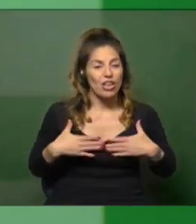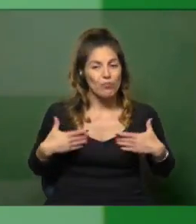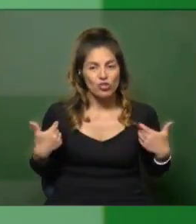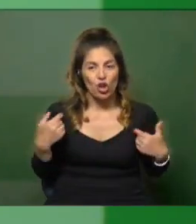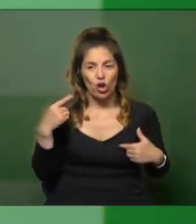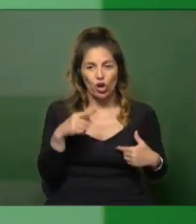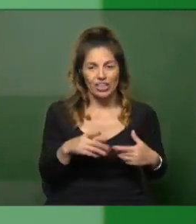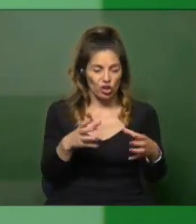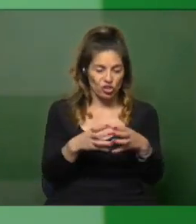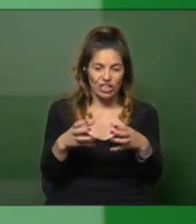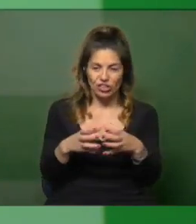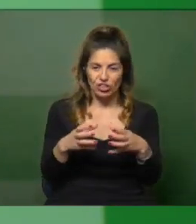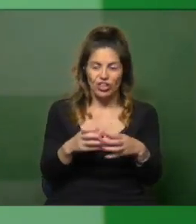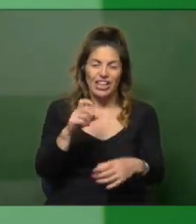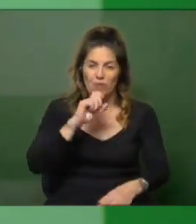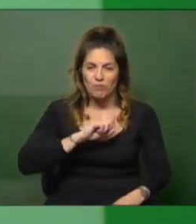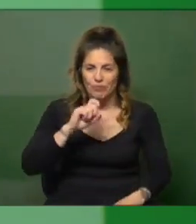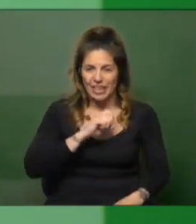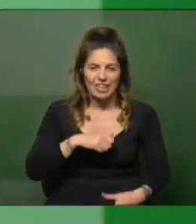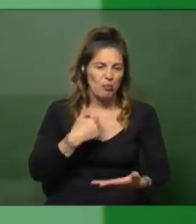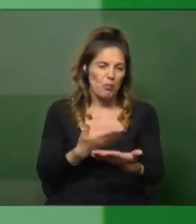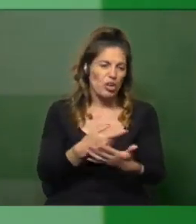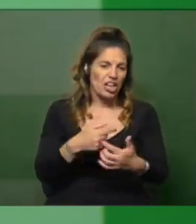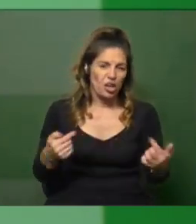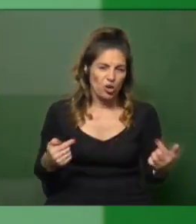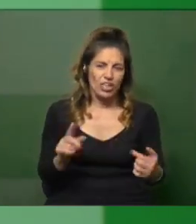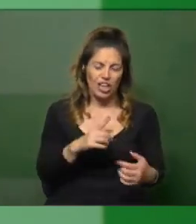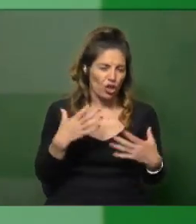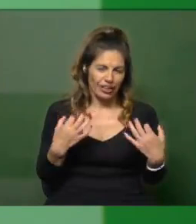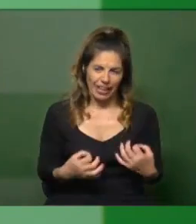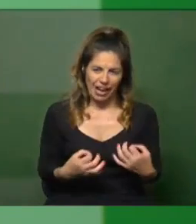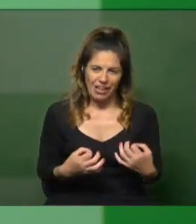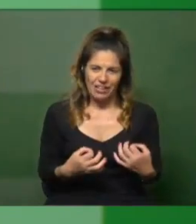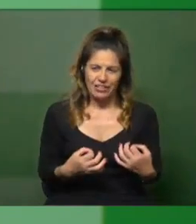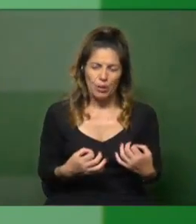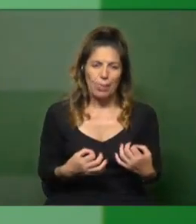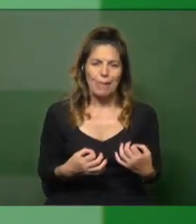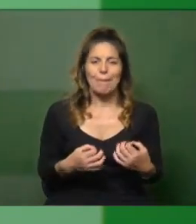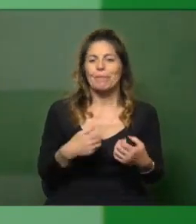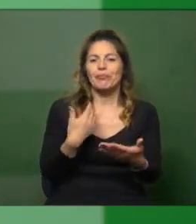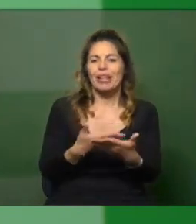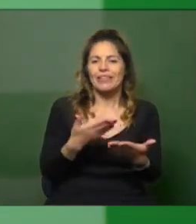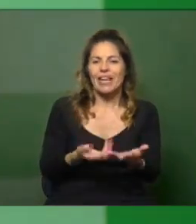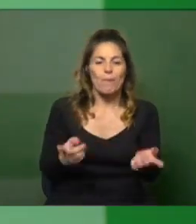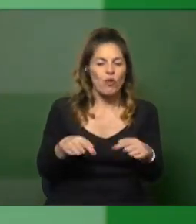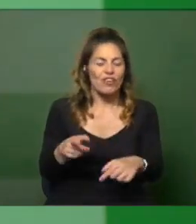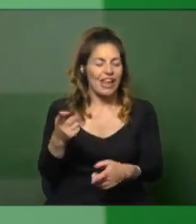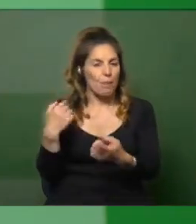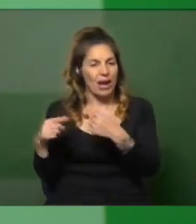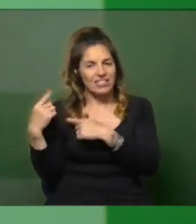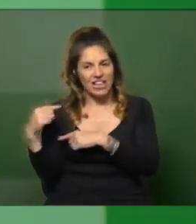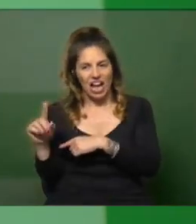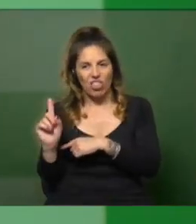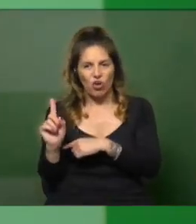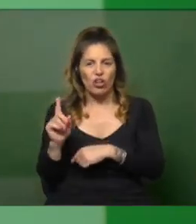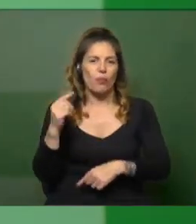con estos sectores que que mienten que Proponen cosas que que no son reales que que que plantean volver al pasado y como el pasado